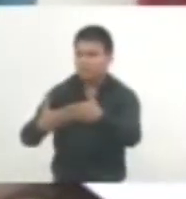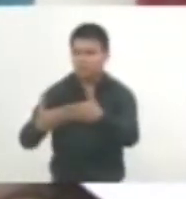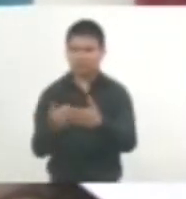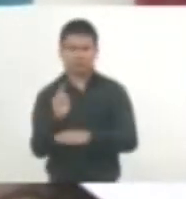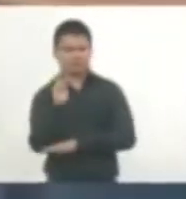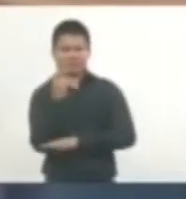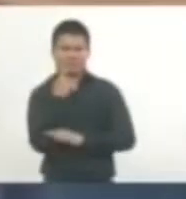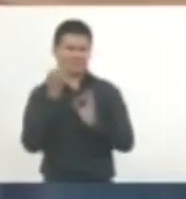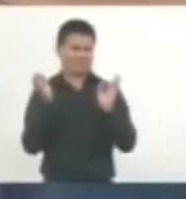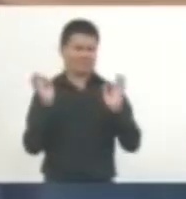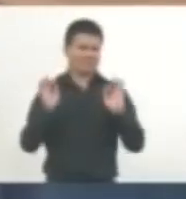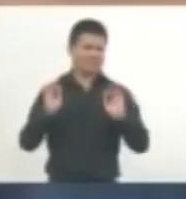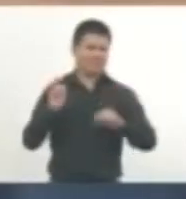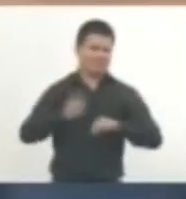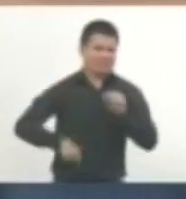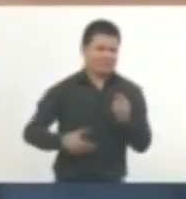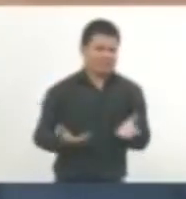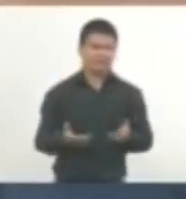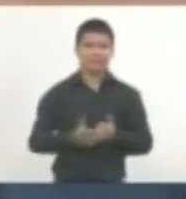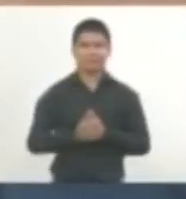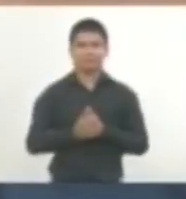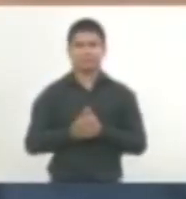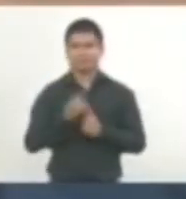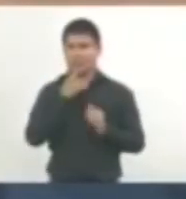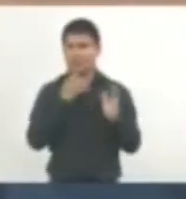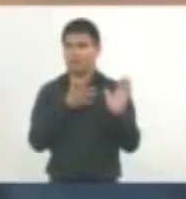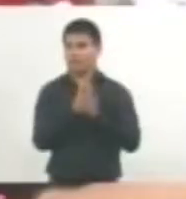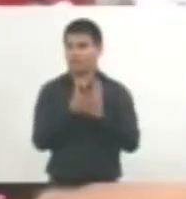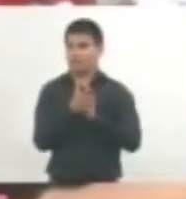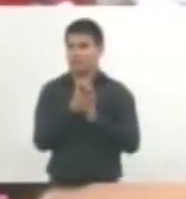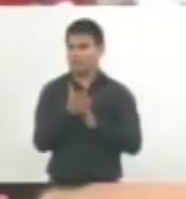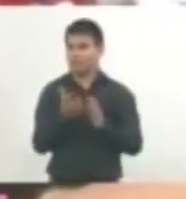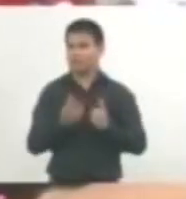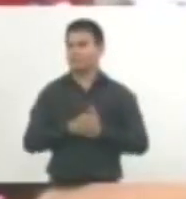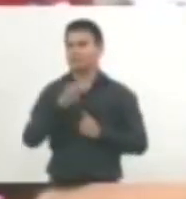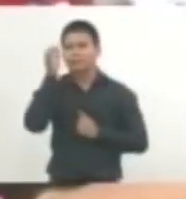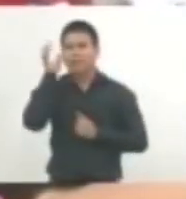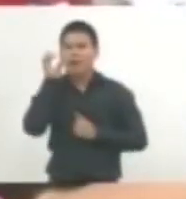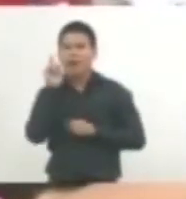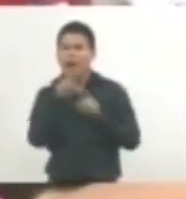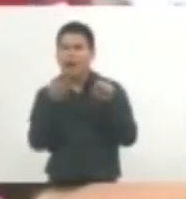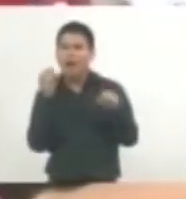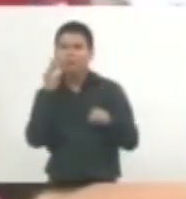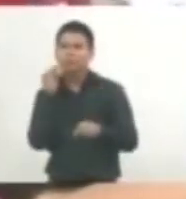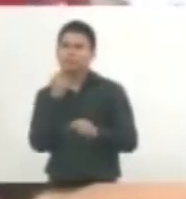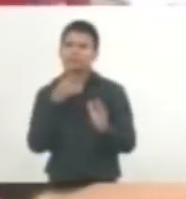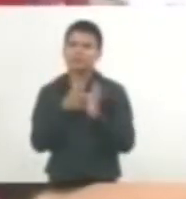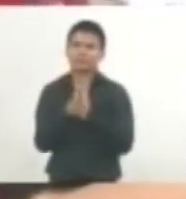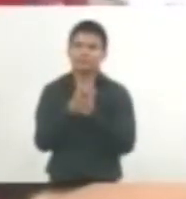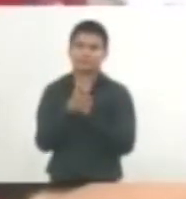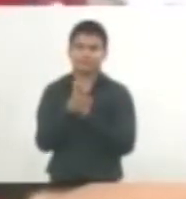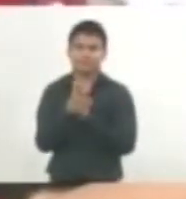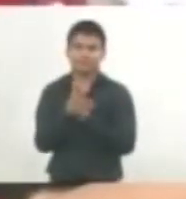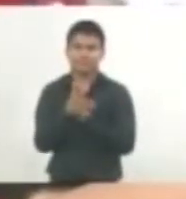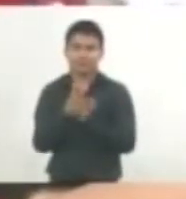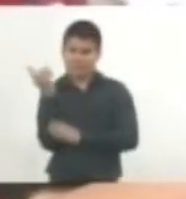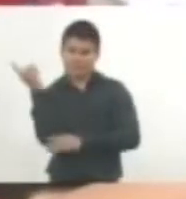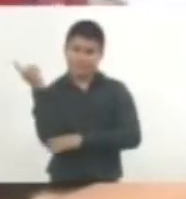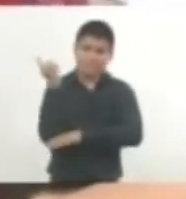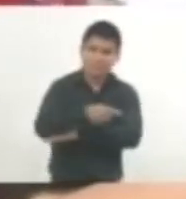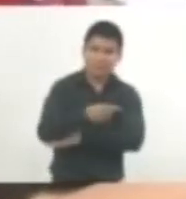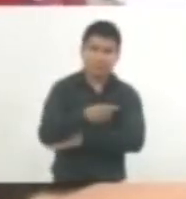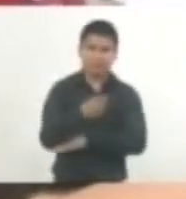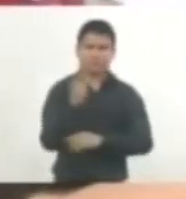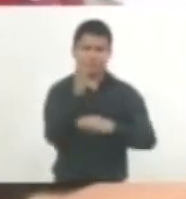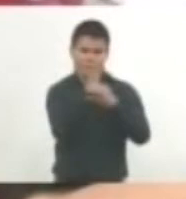cosa, opinan los expertos en derecho constitucional y administrativo. Los fallos de la Procuraduría deben ser en derecho, pero